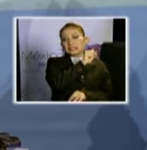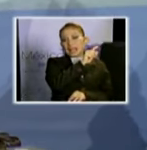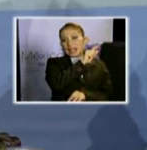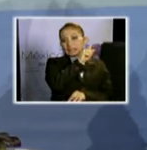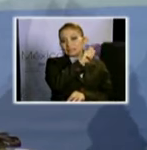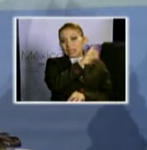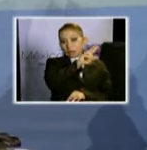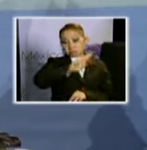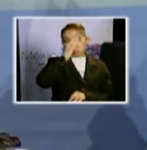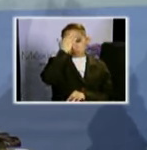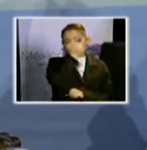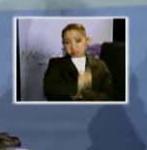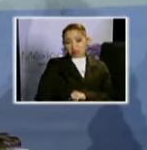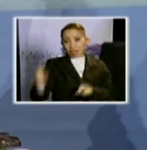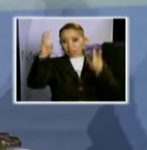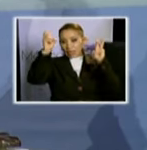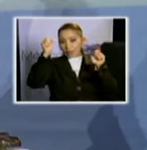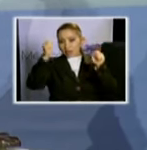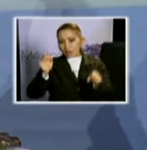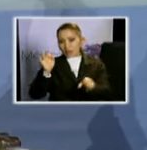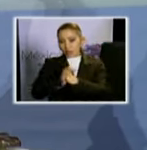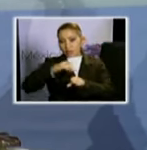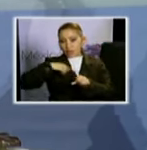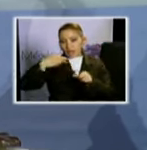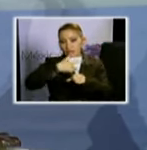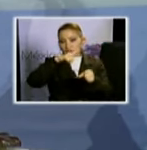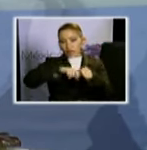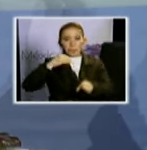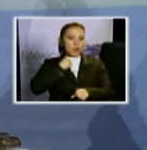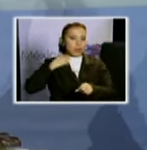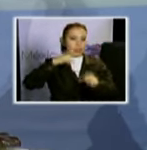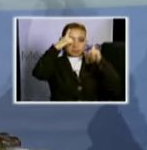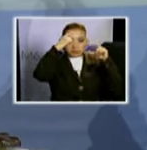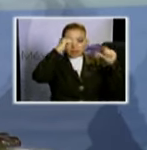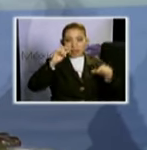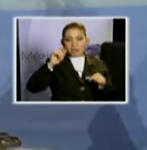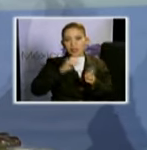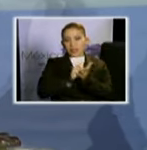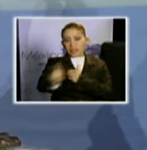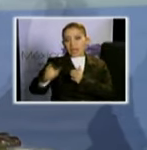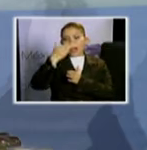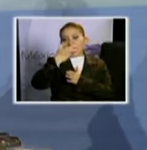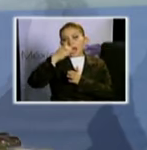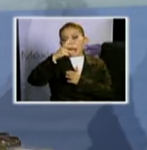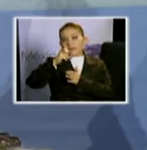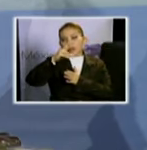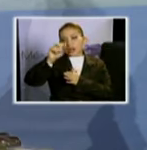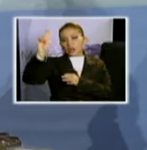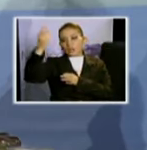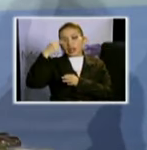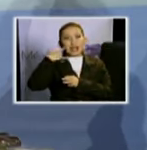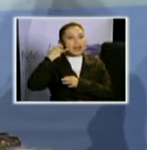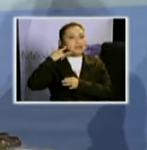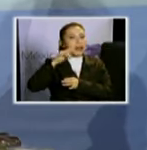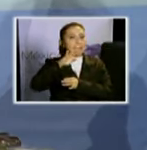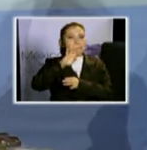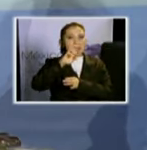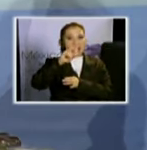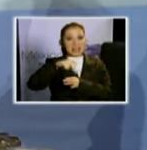parte, reconocida especialista en temas de seguridad nacional, abogada graduada de la Facultad de Derecho de Harvard y de la Universidad de California en